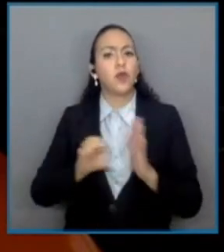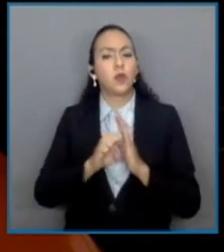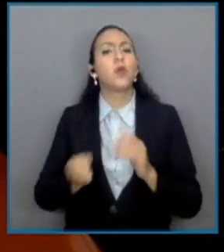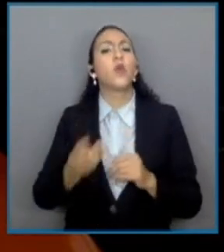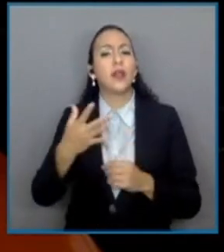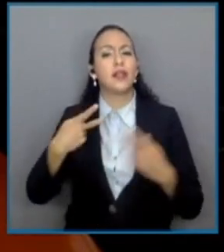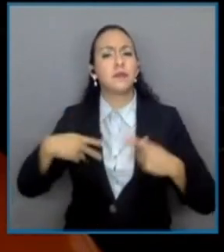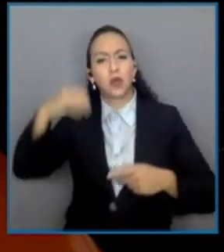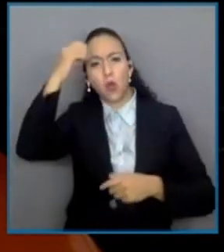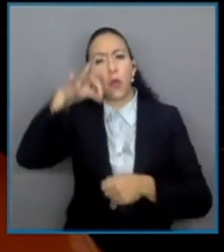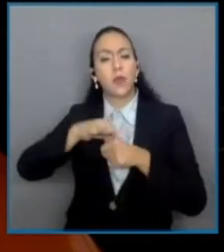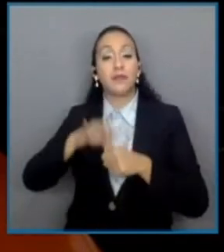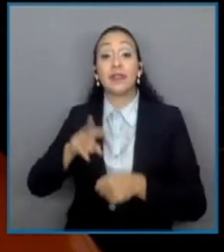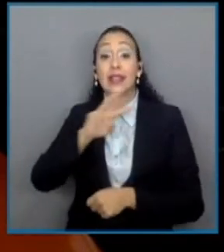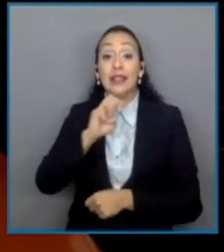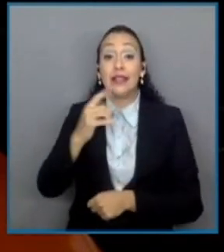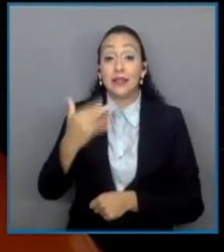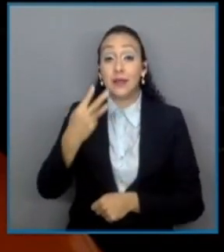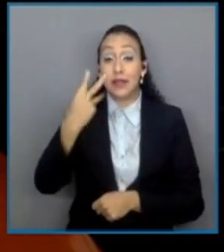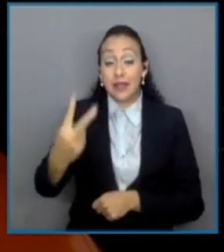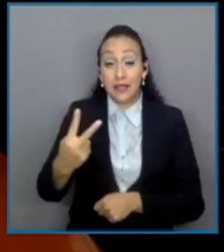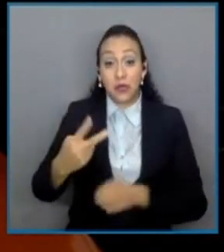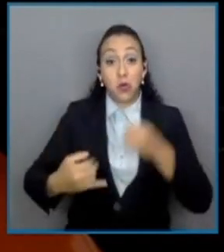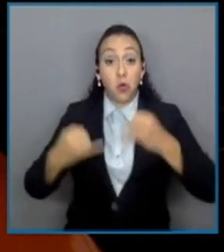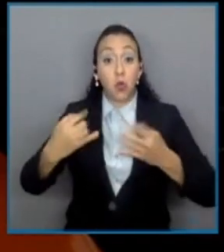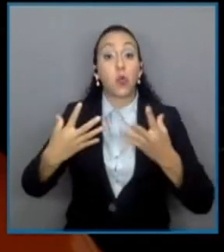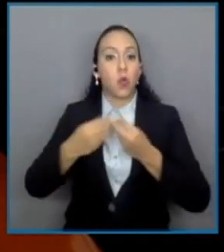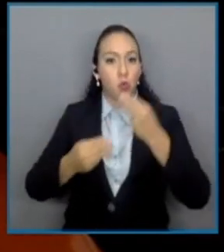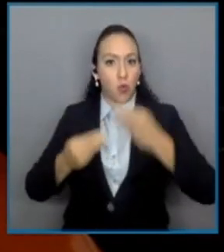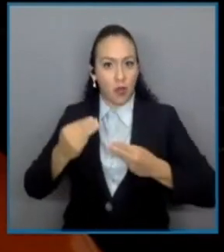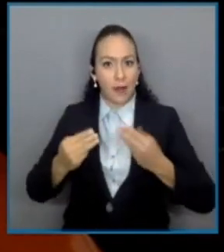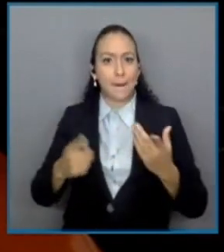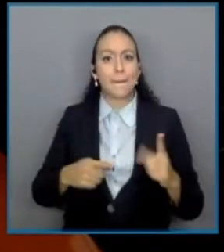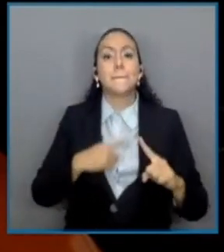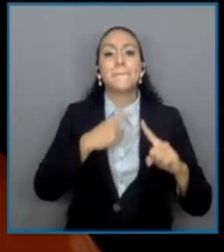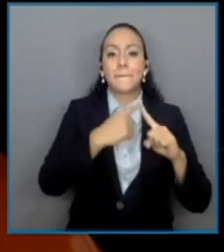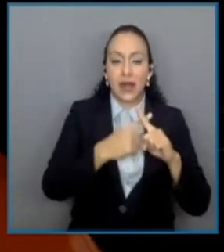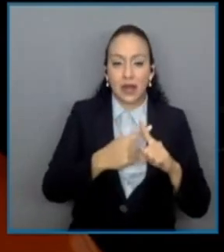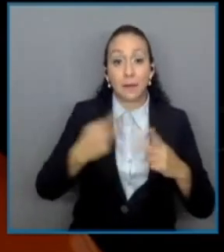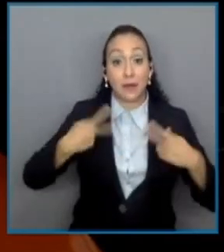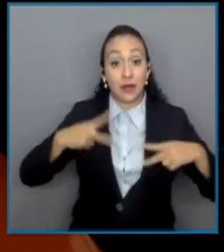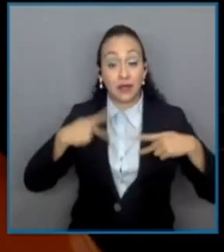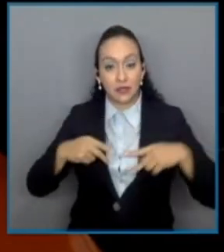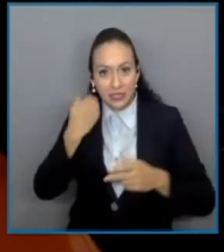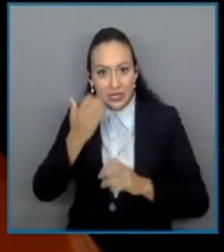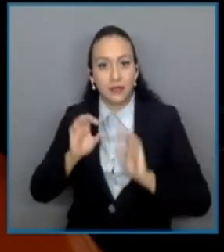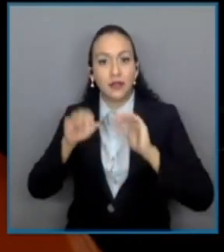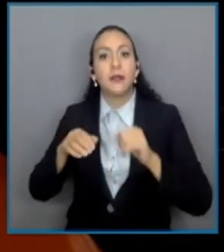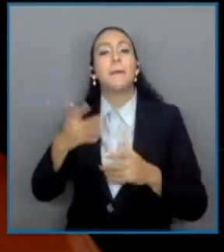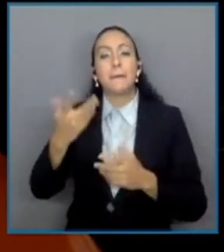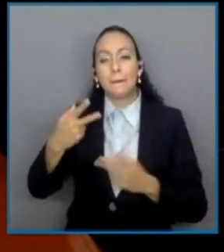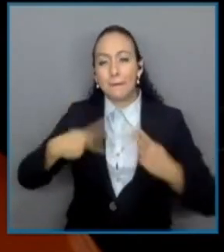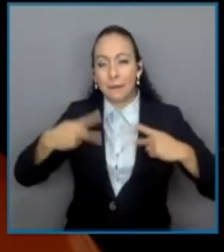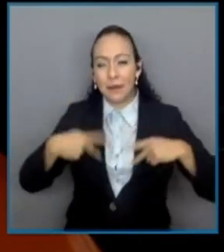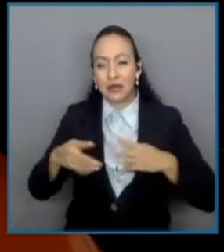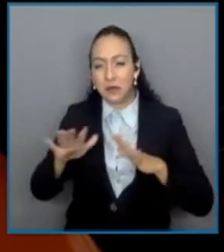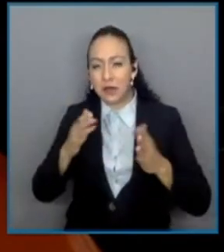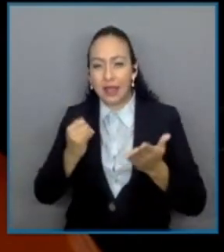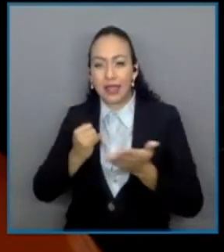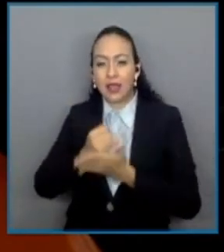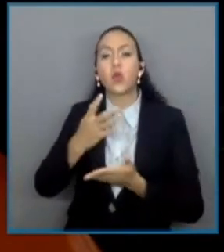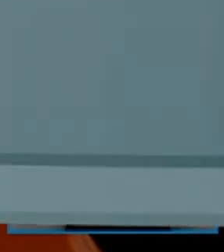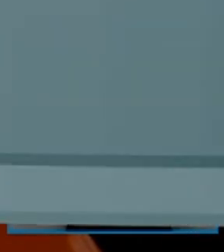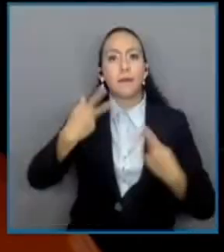352 jueces y magistrados, que multiplicado por el número de aspirantes, la ciudadanía tendría que decidir entre más de 2,000